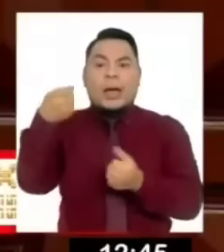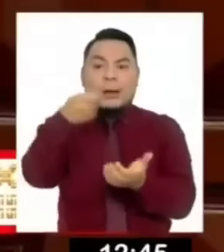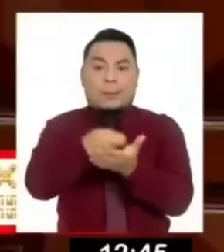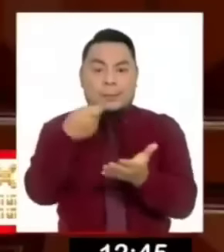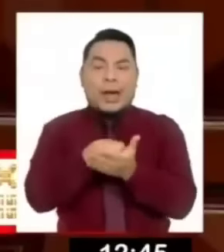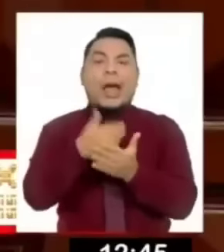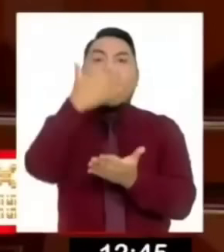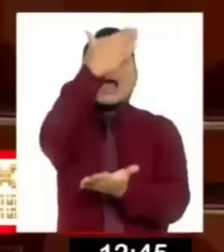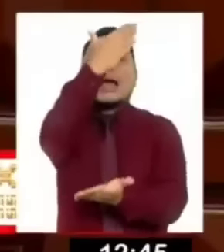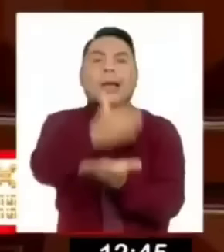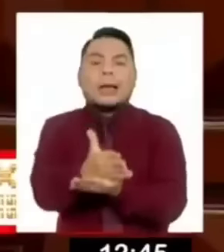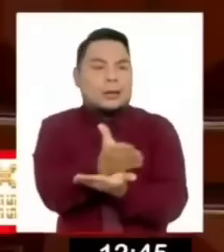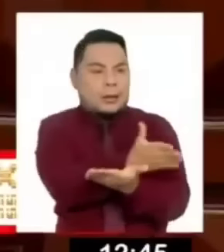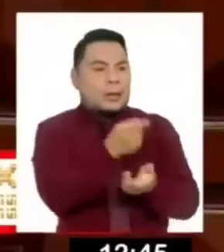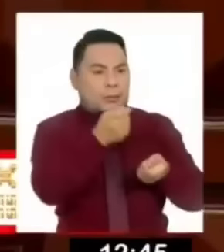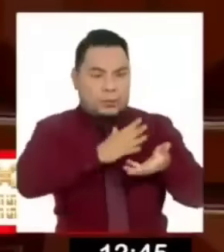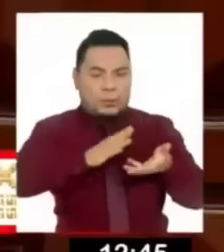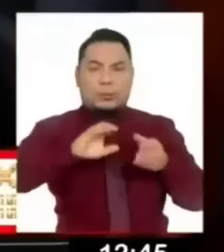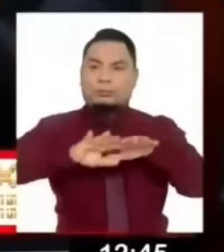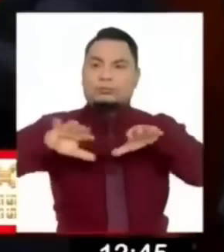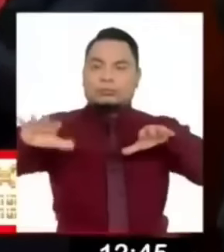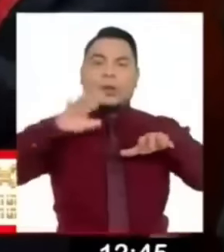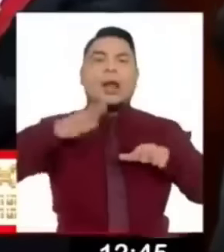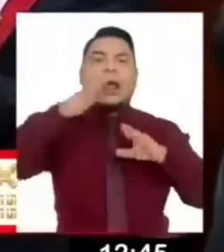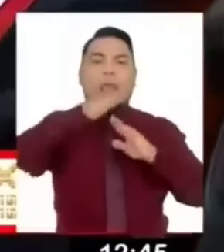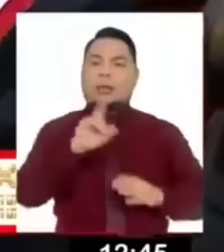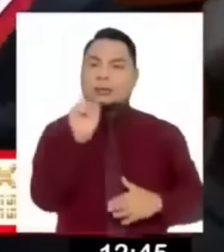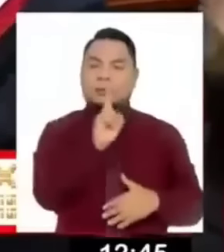ganancia razonable y sin ningún tipo de abuso.